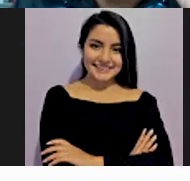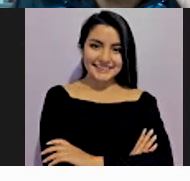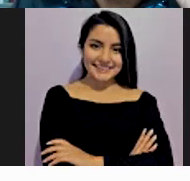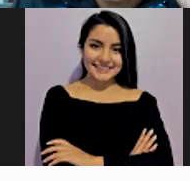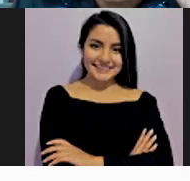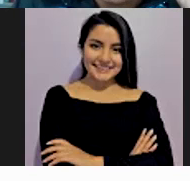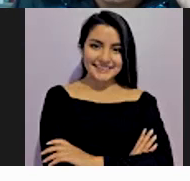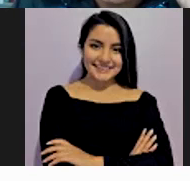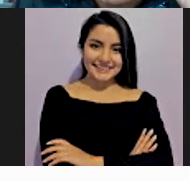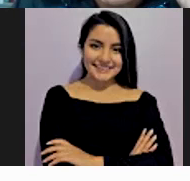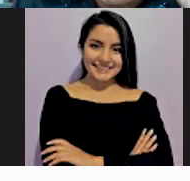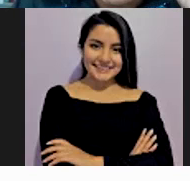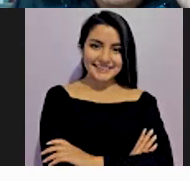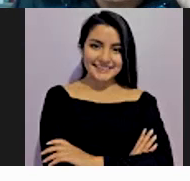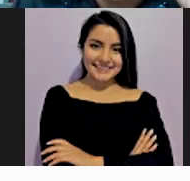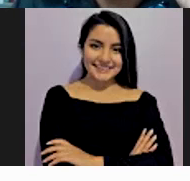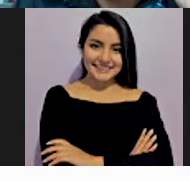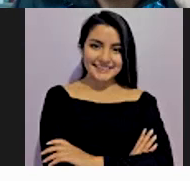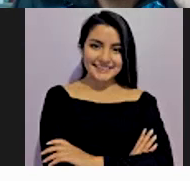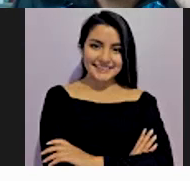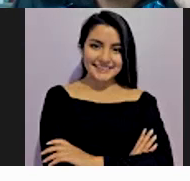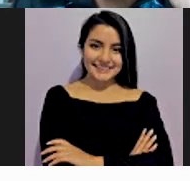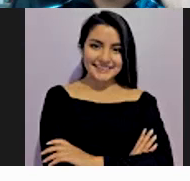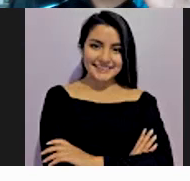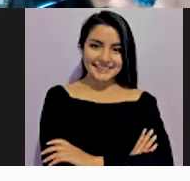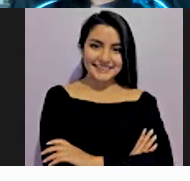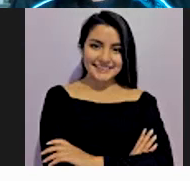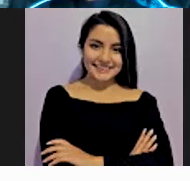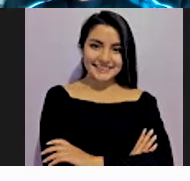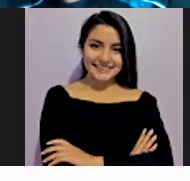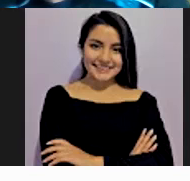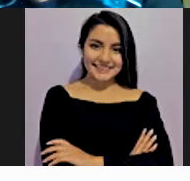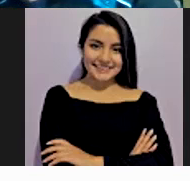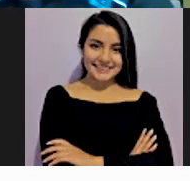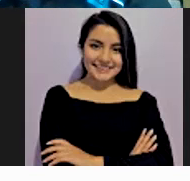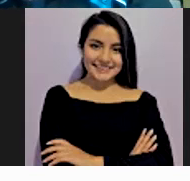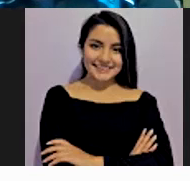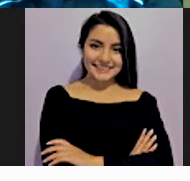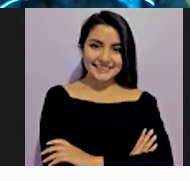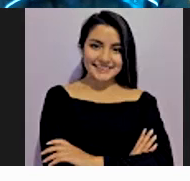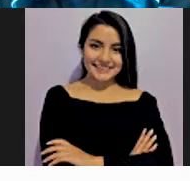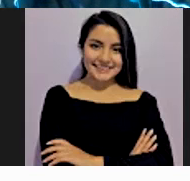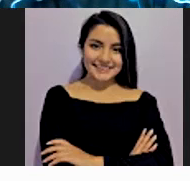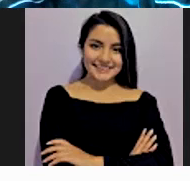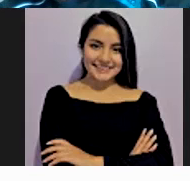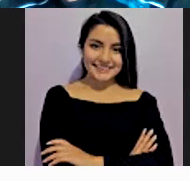sí están ligados a los cuatro parámetros y estos sí estamos bien. Entonces, eso es lo que quiere decir acá, ¿sí? Es decir, si sí, yo